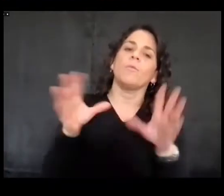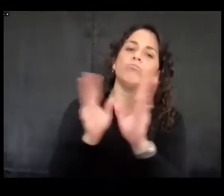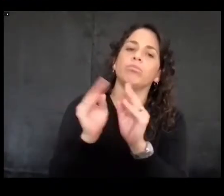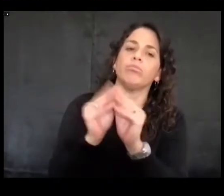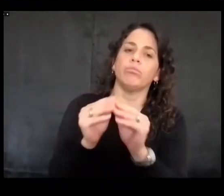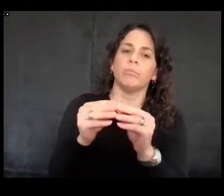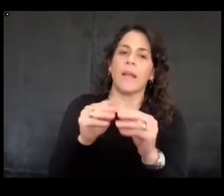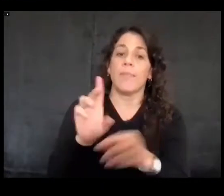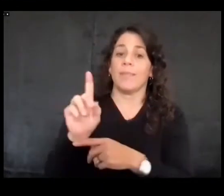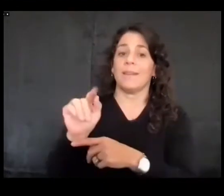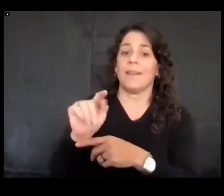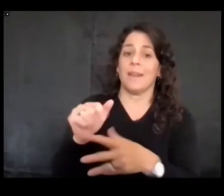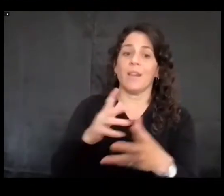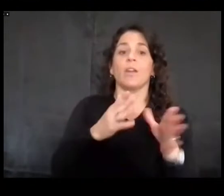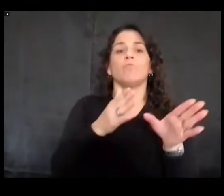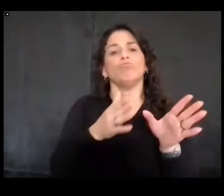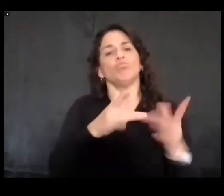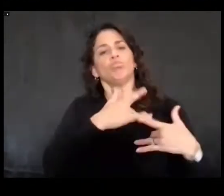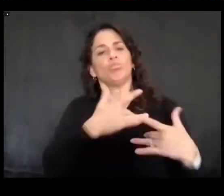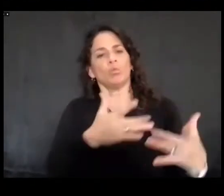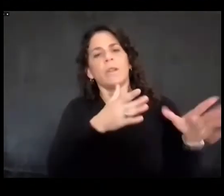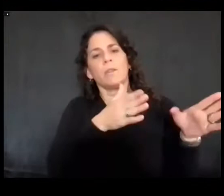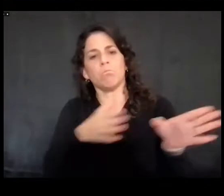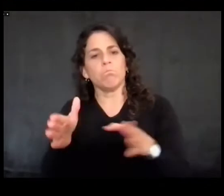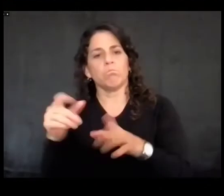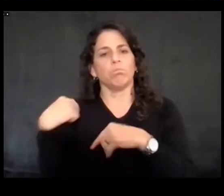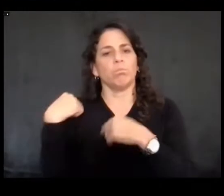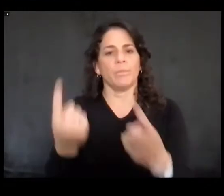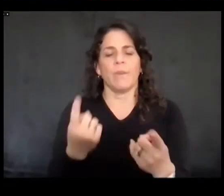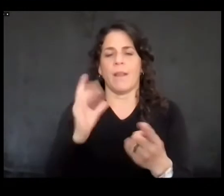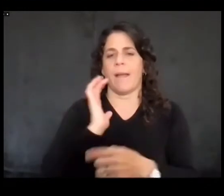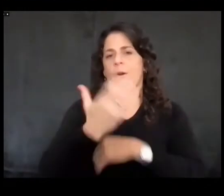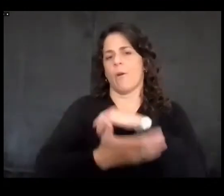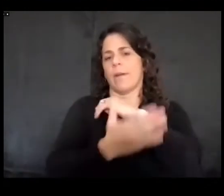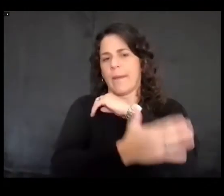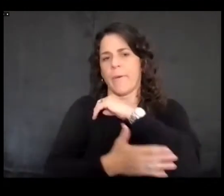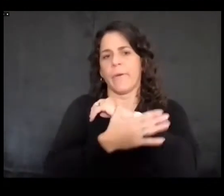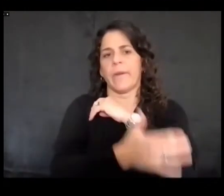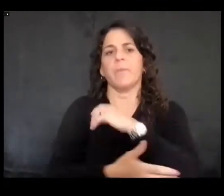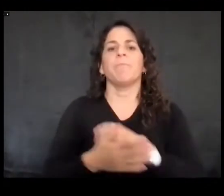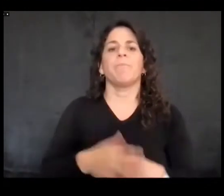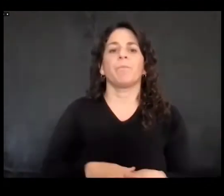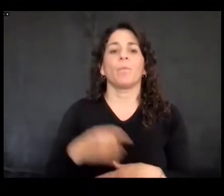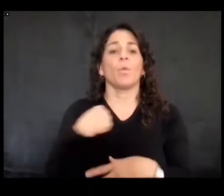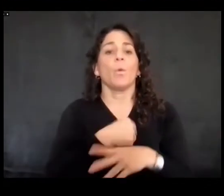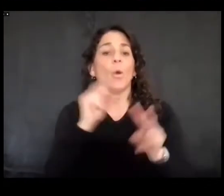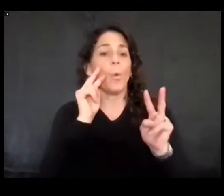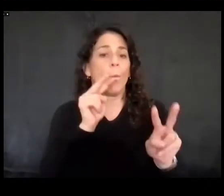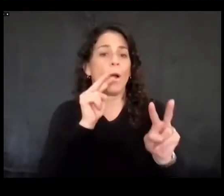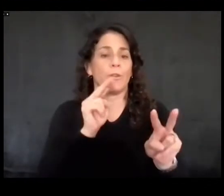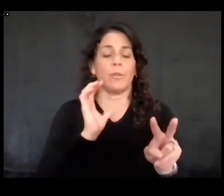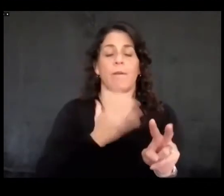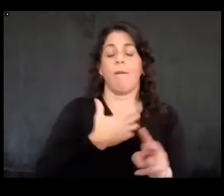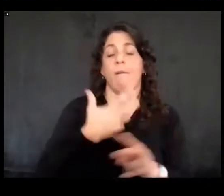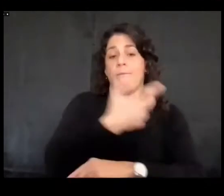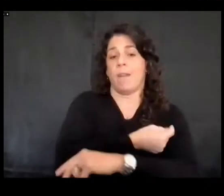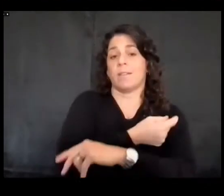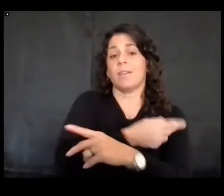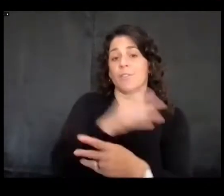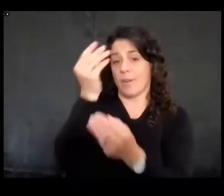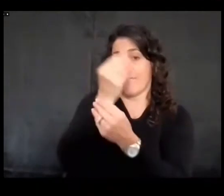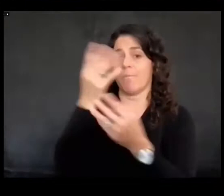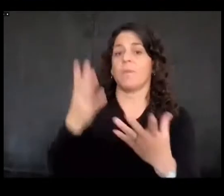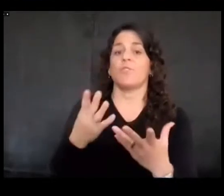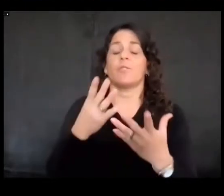con las tendencias en los condados el departamento de salud pública estamos